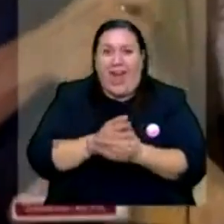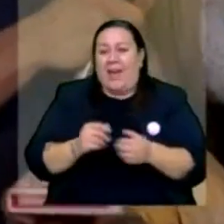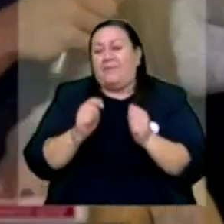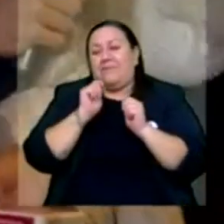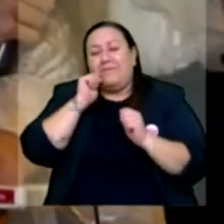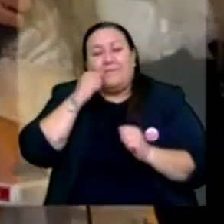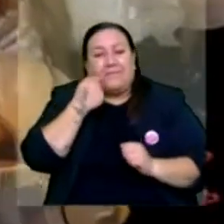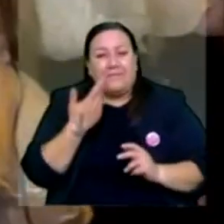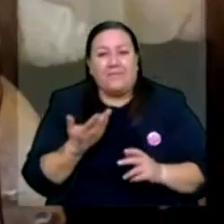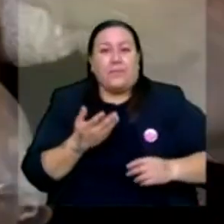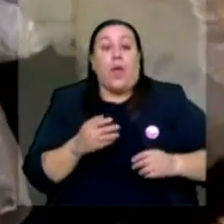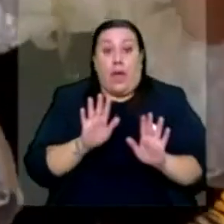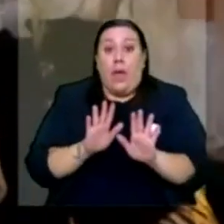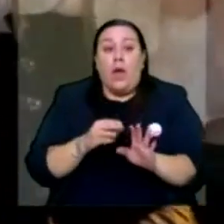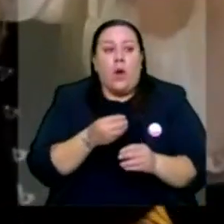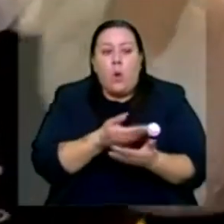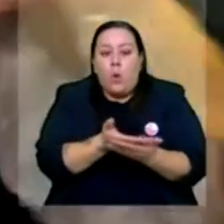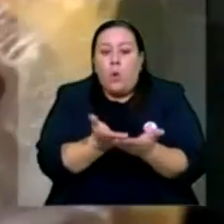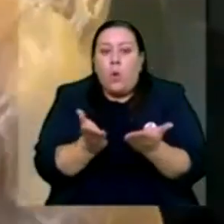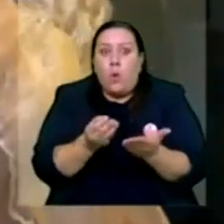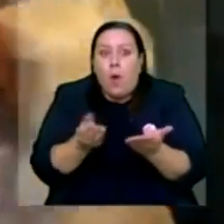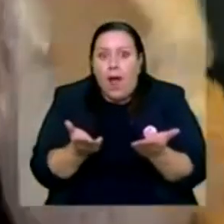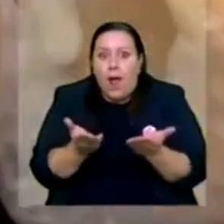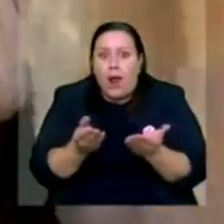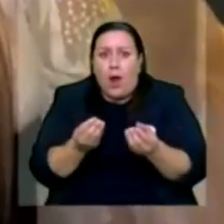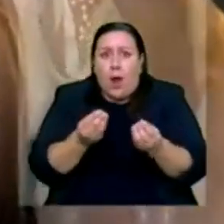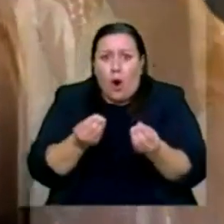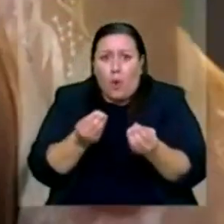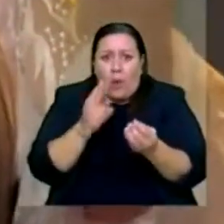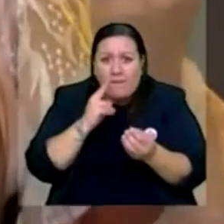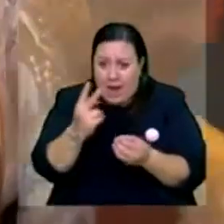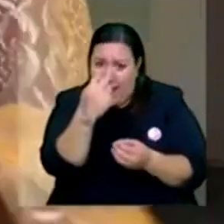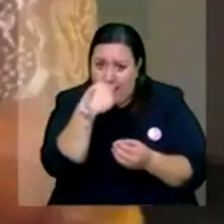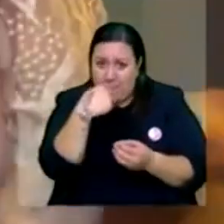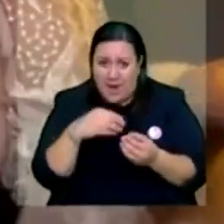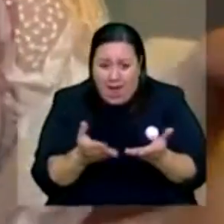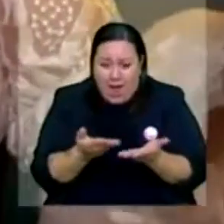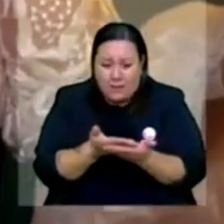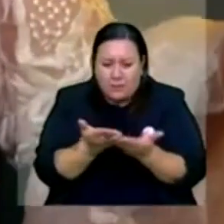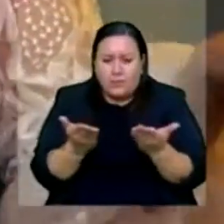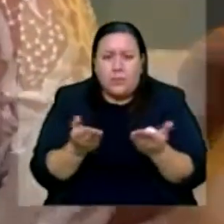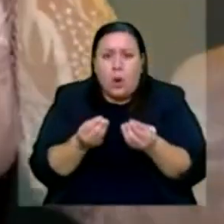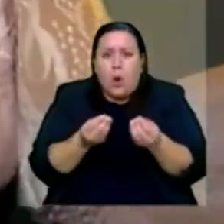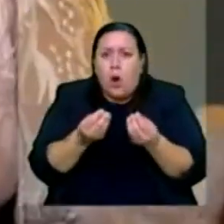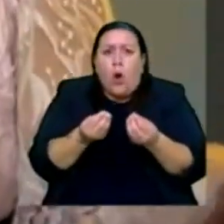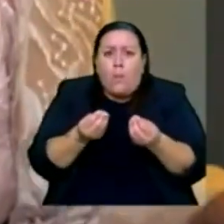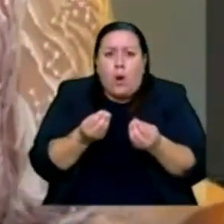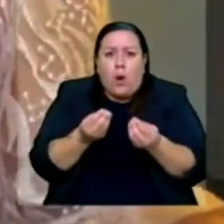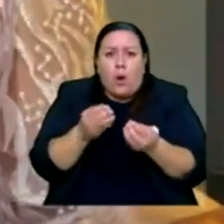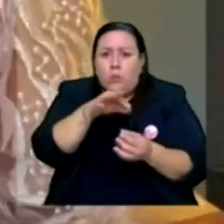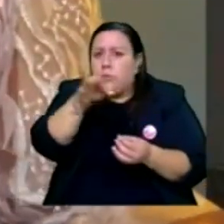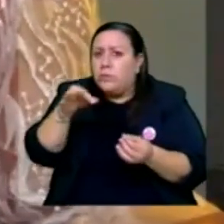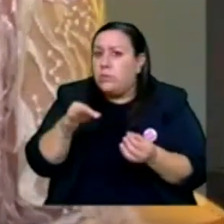Joaquín, ¿cuál es la carta? No me saques cacho de plano, acá. ¿Cuál es la carta que diste vuelta, Joaquín, que está acá, que no puedo hacer nada, ya estoy regalada?